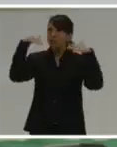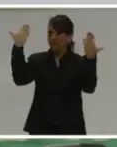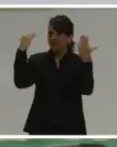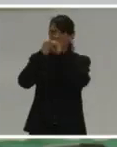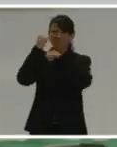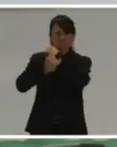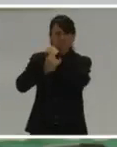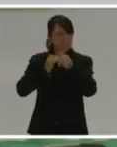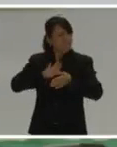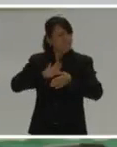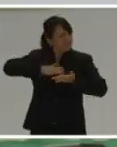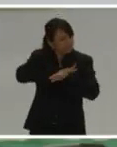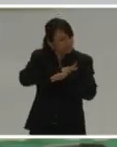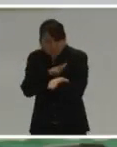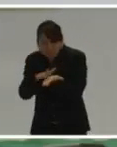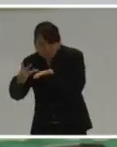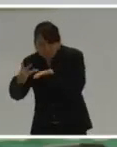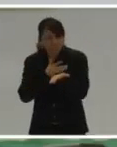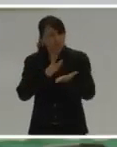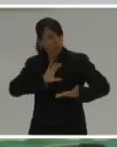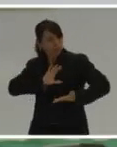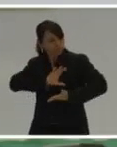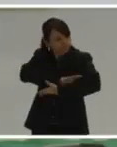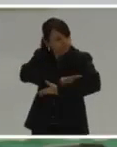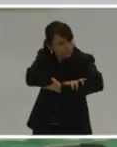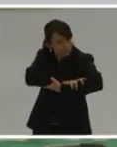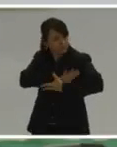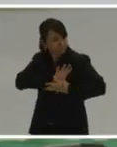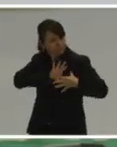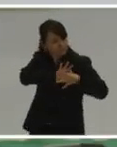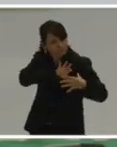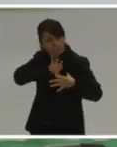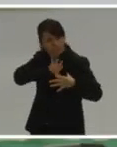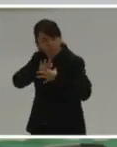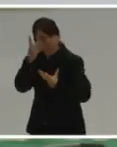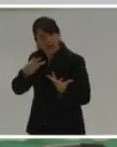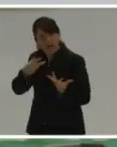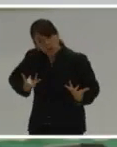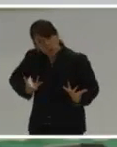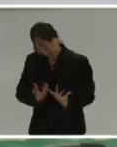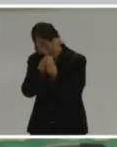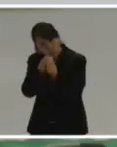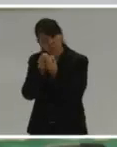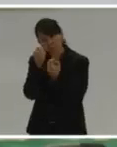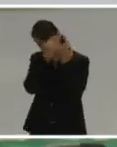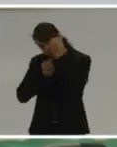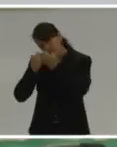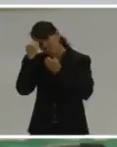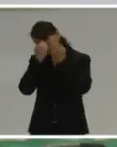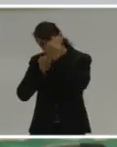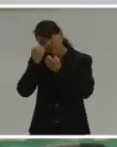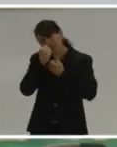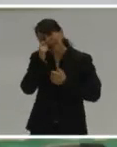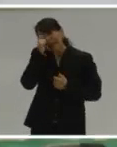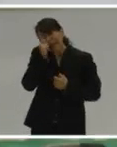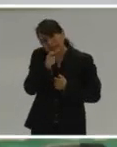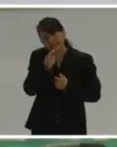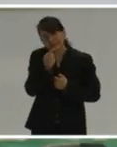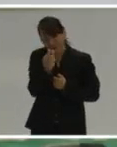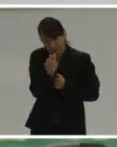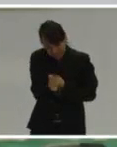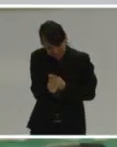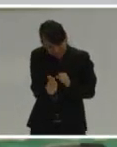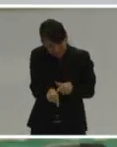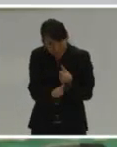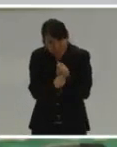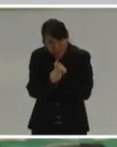cooperación, instancias de alianzas que nos permitan analizar estas brechas, estas dificultades